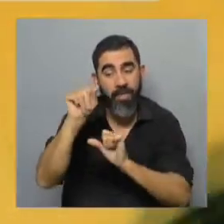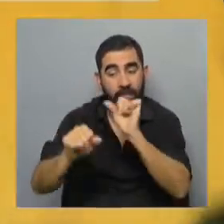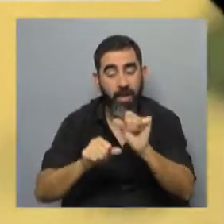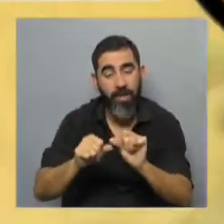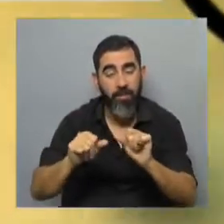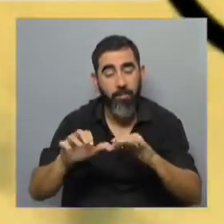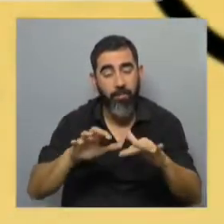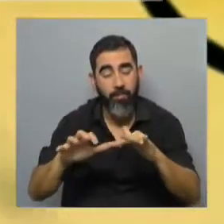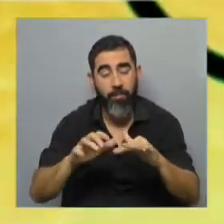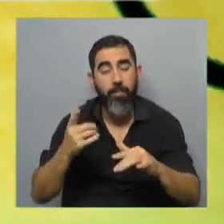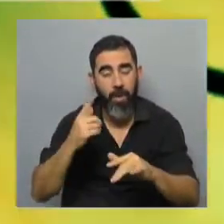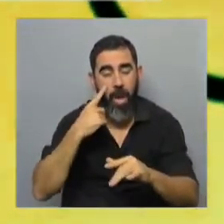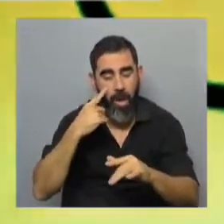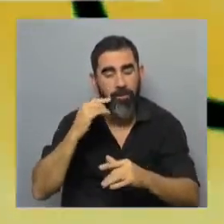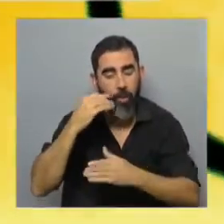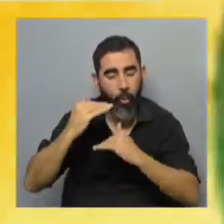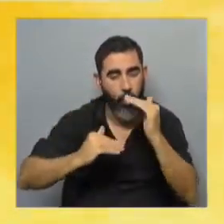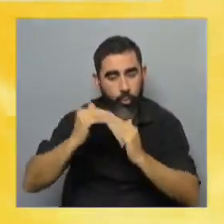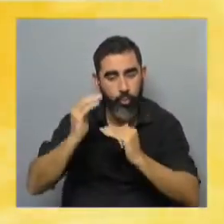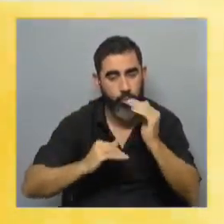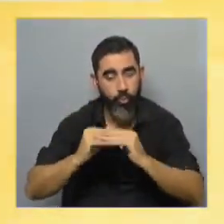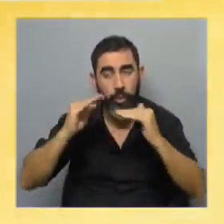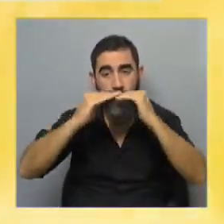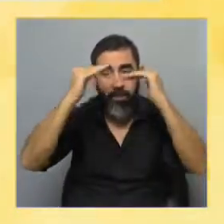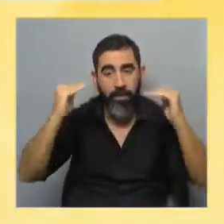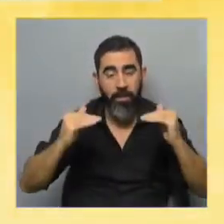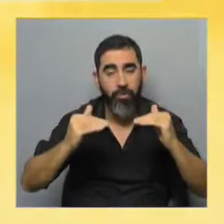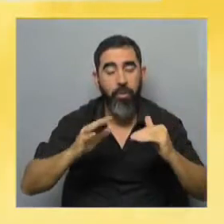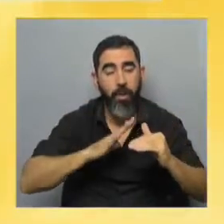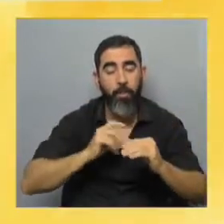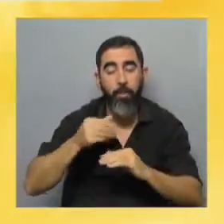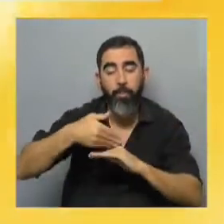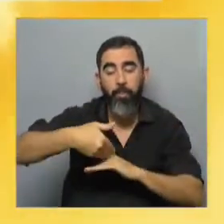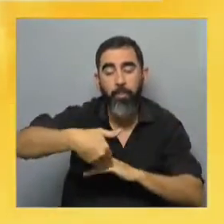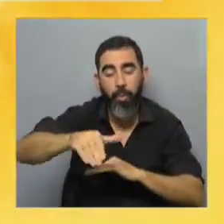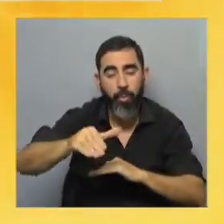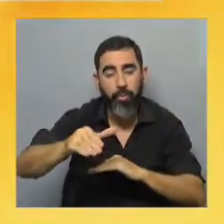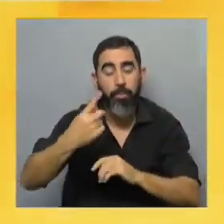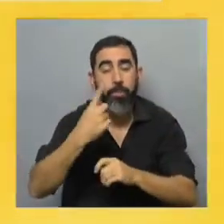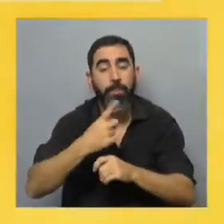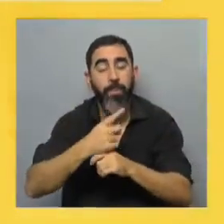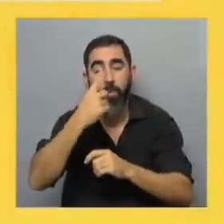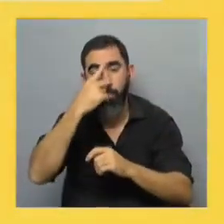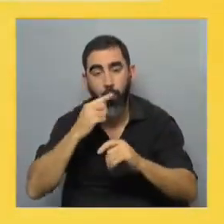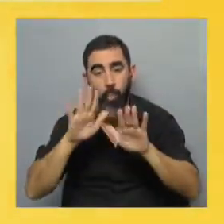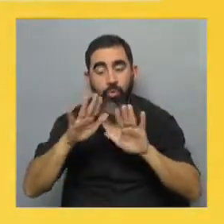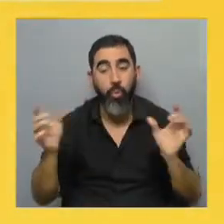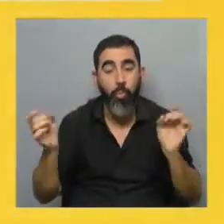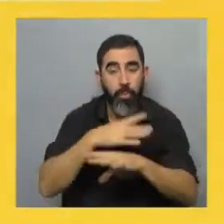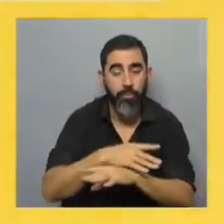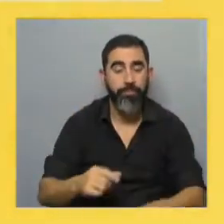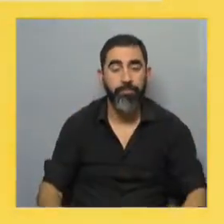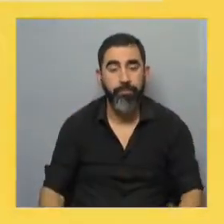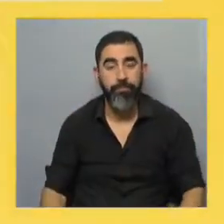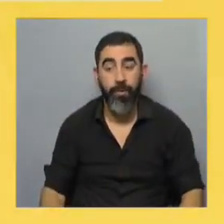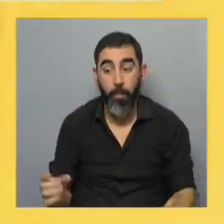erosión, pero sabemos, claro, que se están construyendo ya el techo y las bases, sí, sí, sí, para, sí, que pronto esa, la primera parte del museo quede concluida. Excelente. Y cuando